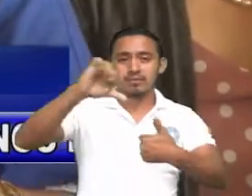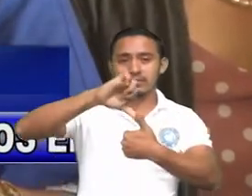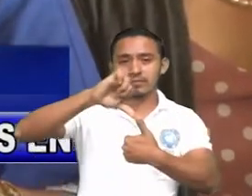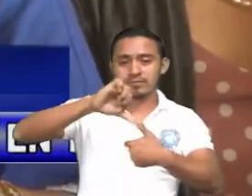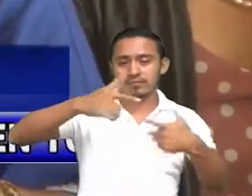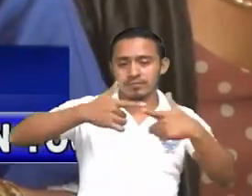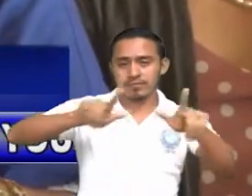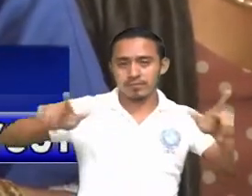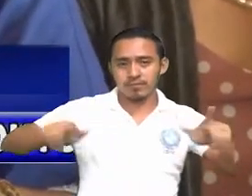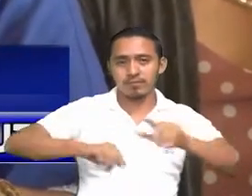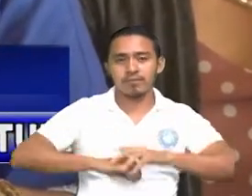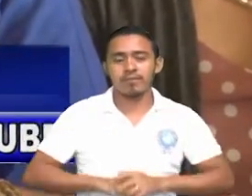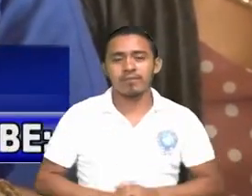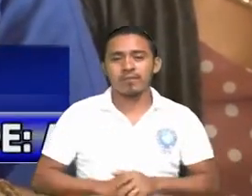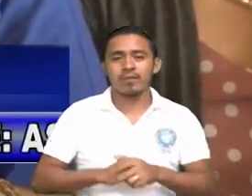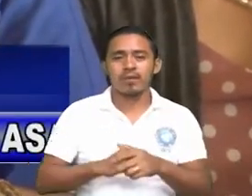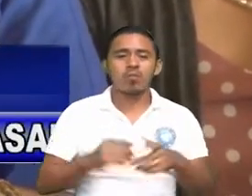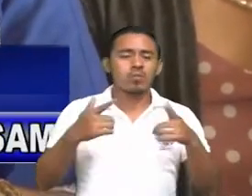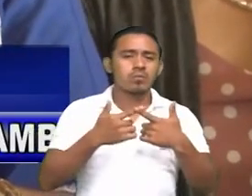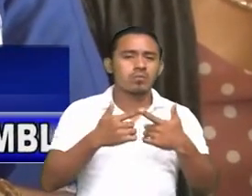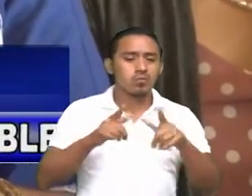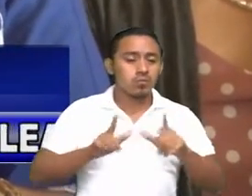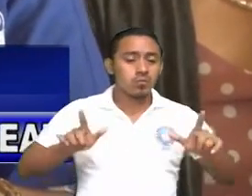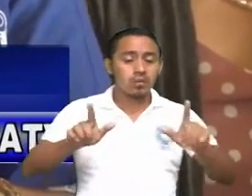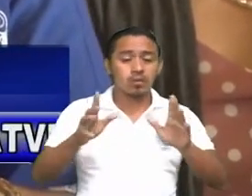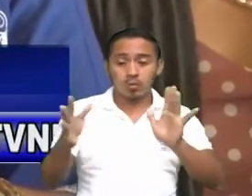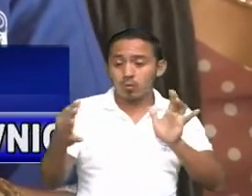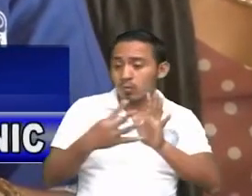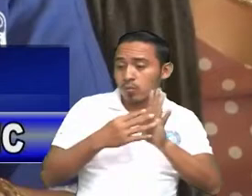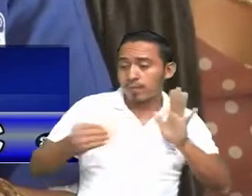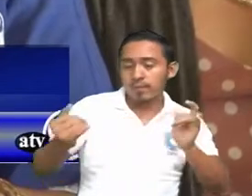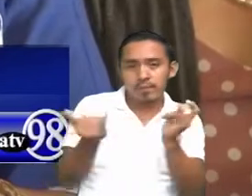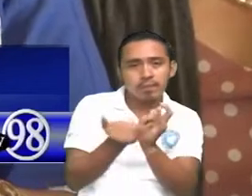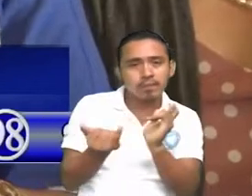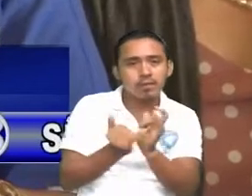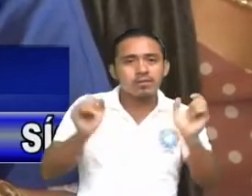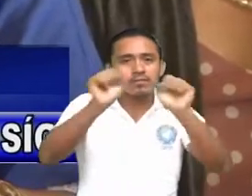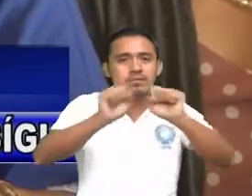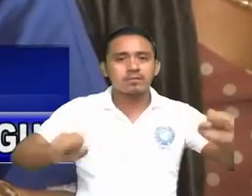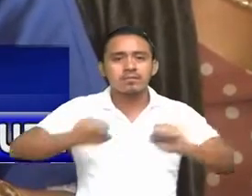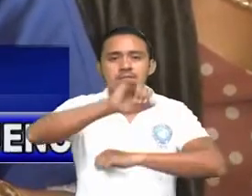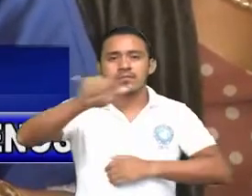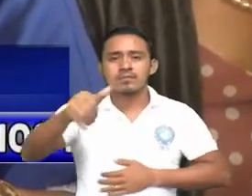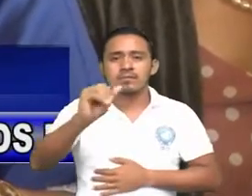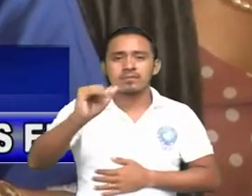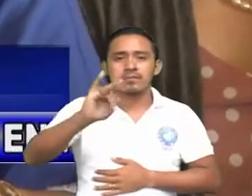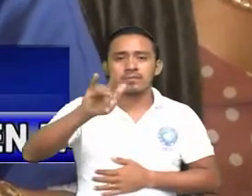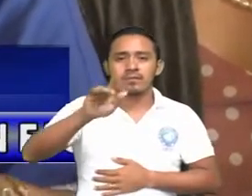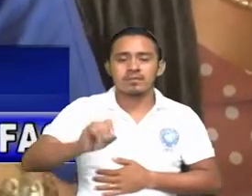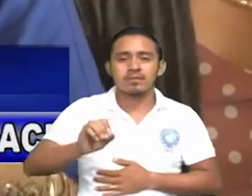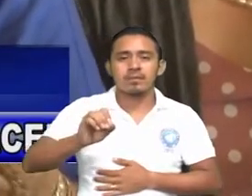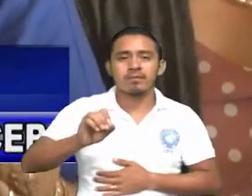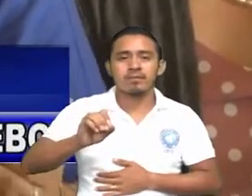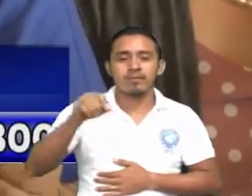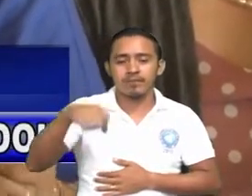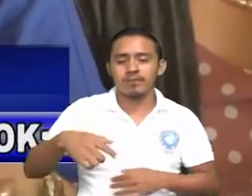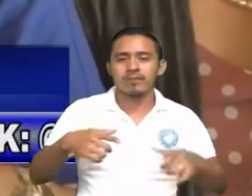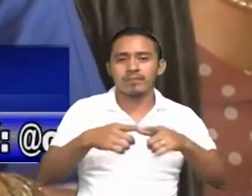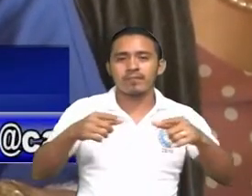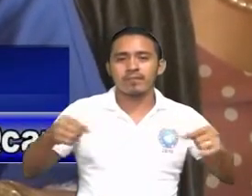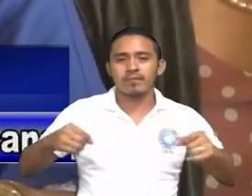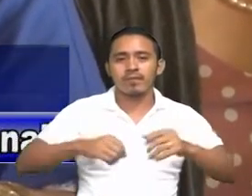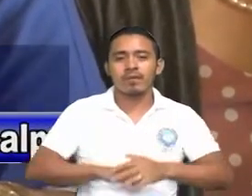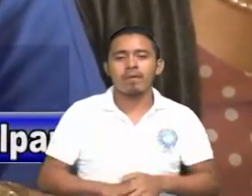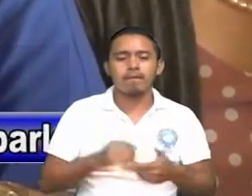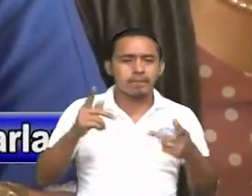centroamericana. Estamos en un lugar ilustre, una réplica, la Hacienda San Jacinto, aquí en Managua. Invitamos a todos